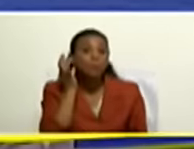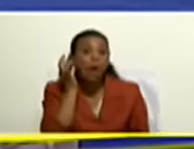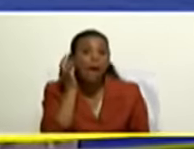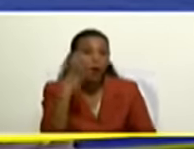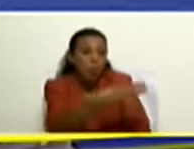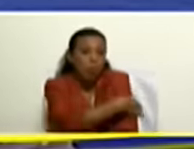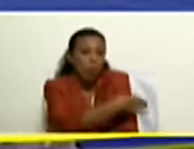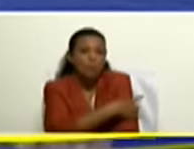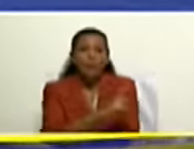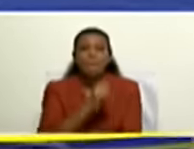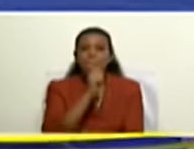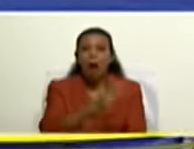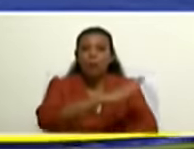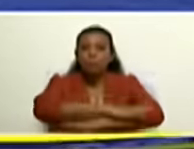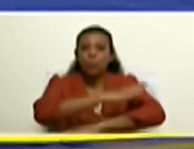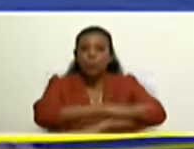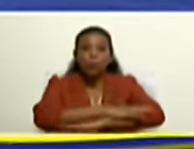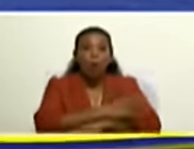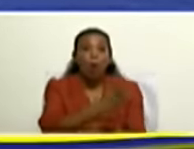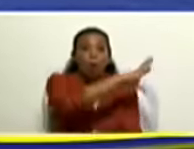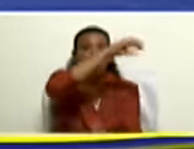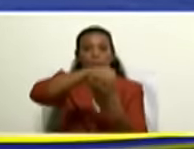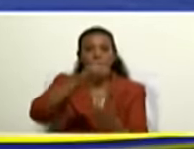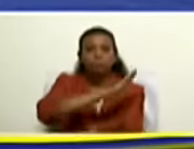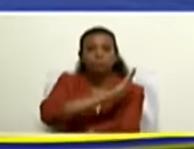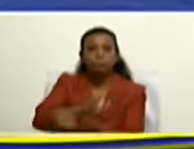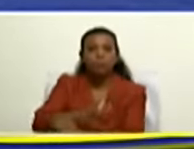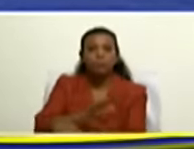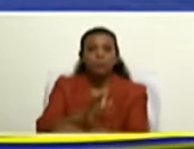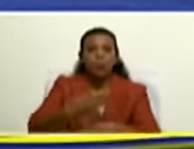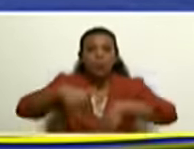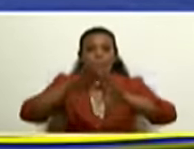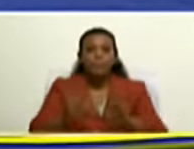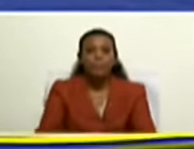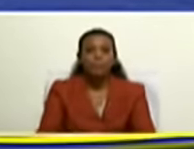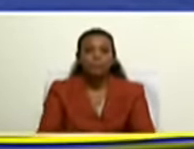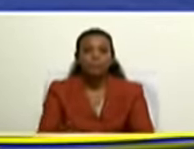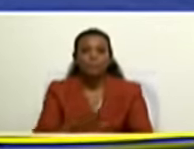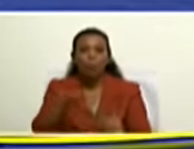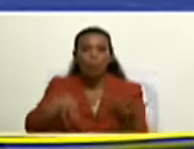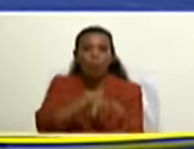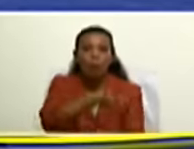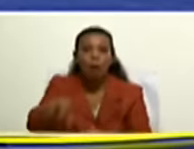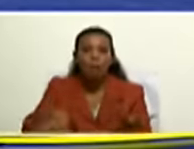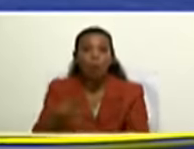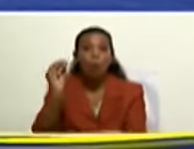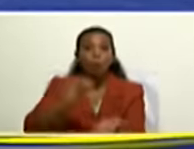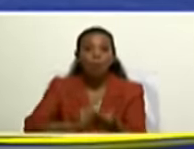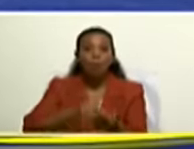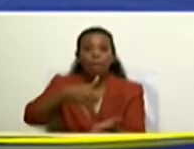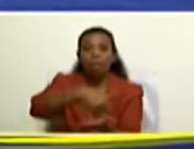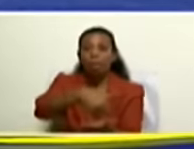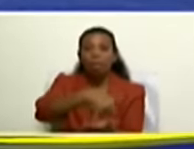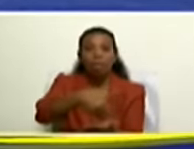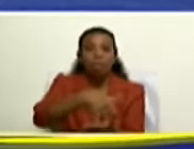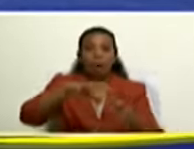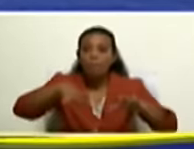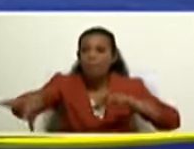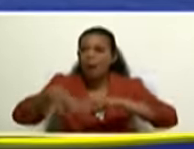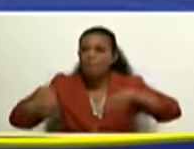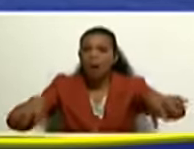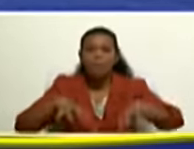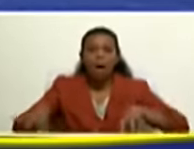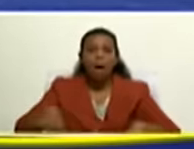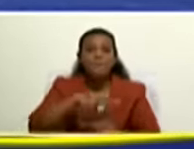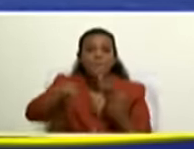la ultraderecha para que vengan contra el referéndum revocatorio, para que vuelvan a debilitar y a dividir a Venezuela.